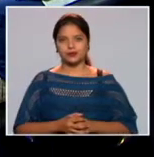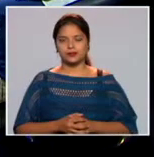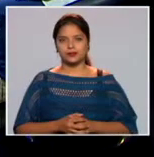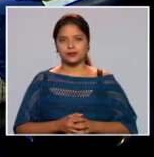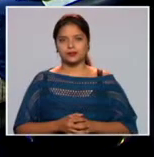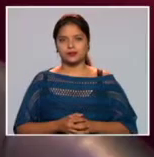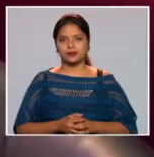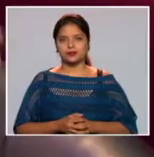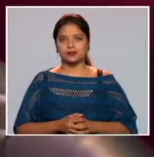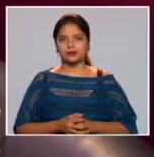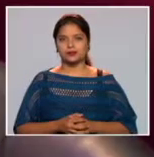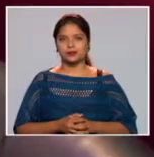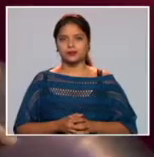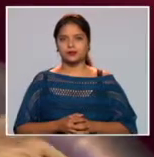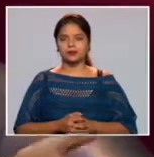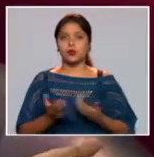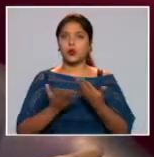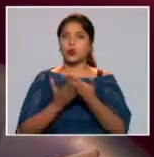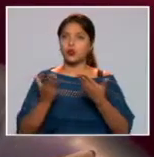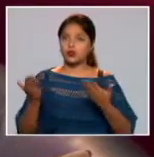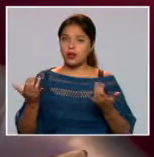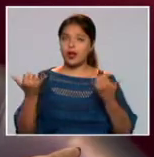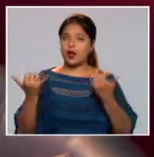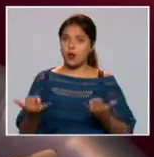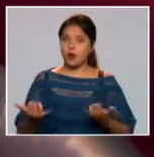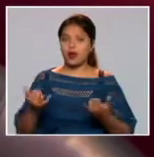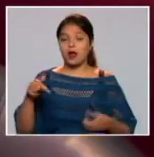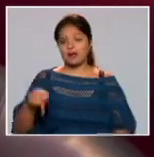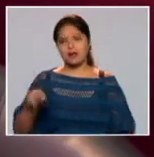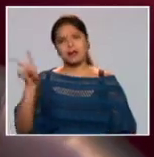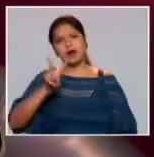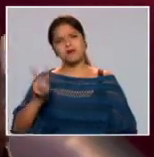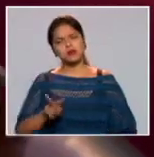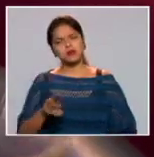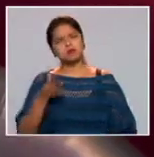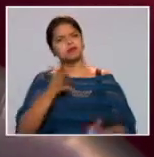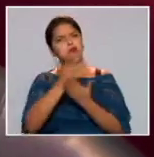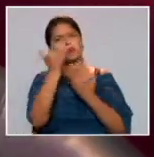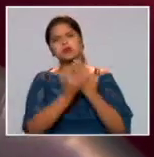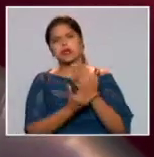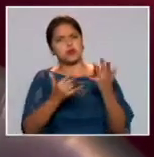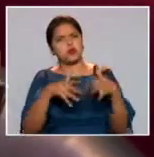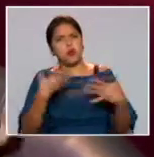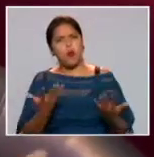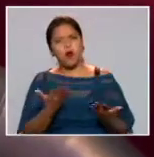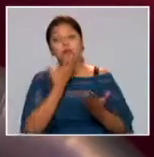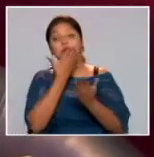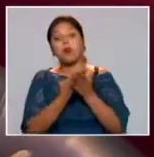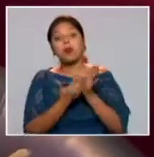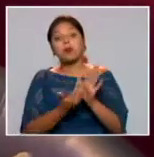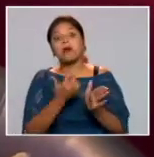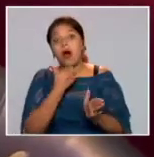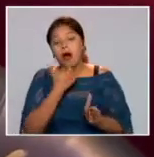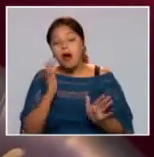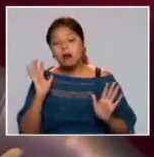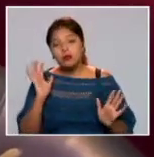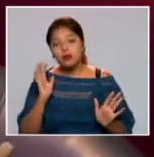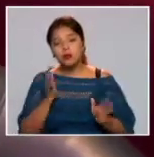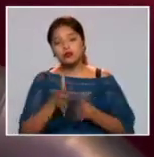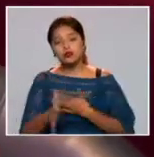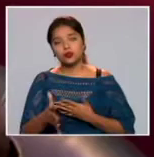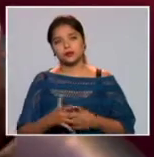escénicas ustedes se encuentran bueno en estos momentos en Venezuela tienen algún proyecto alguna propuesta en